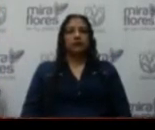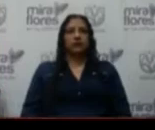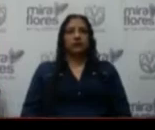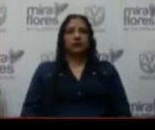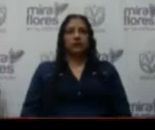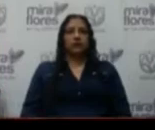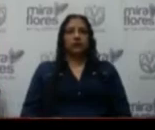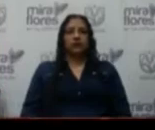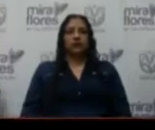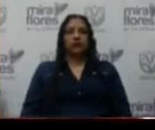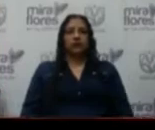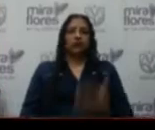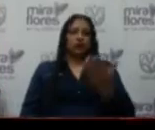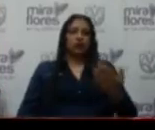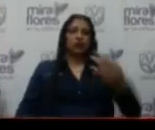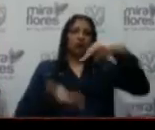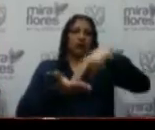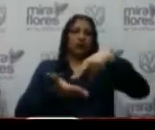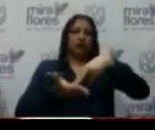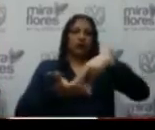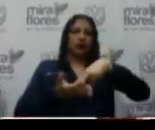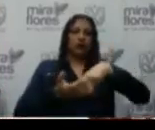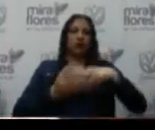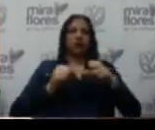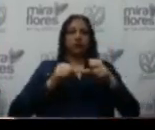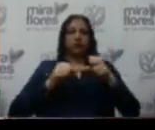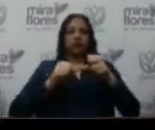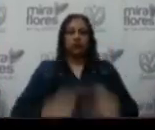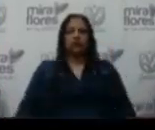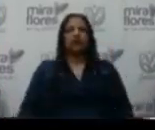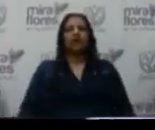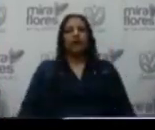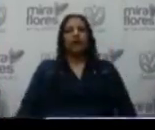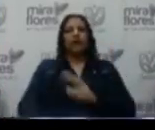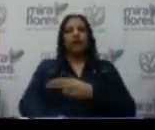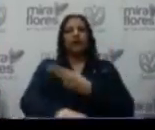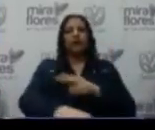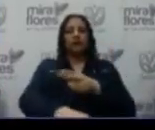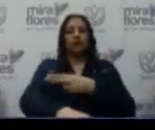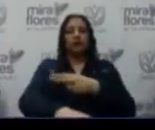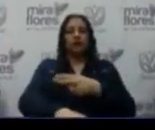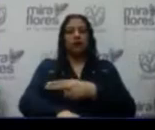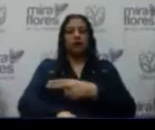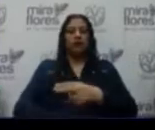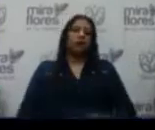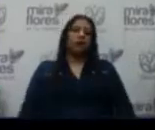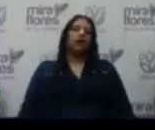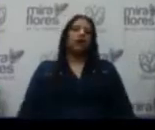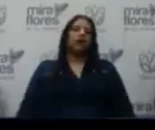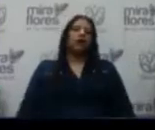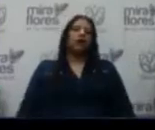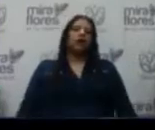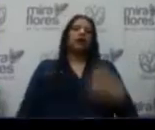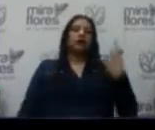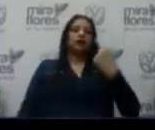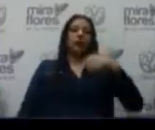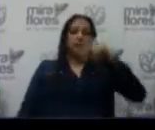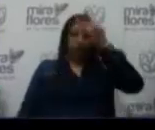Los invitamos a ponerse de pie. A continuación, entonaremos las sagradas notas del himno nacional del Perú.